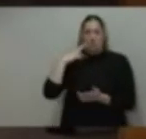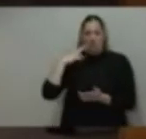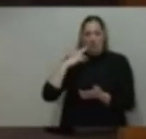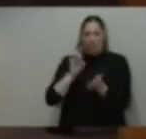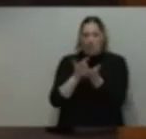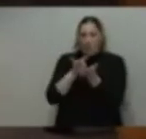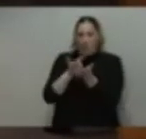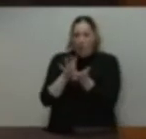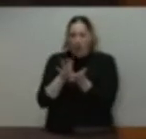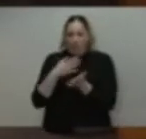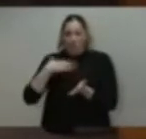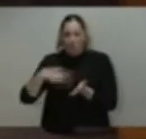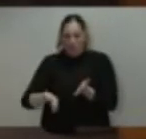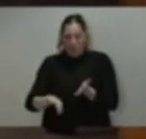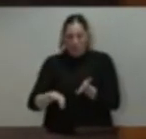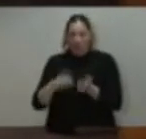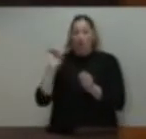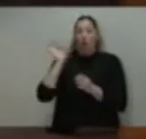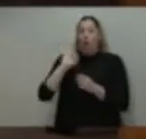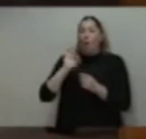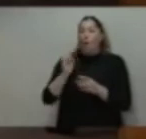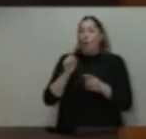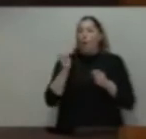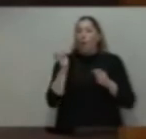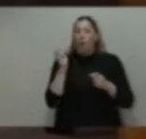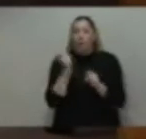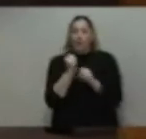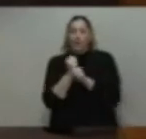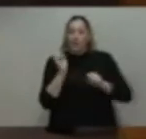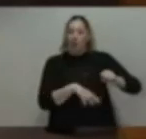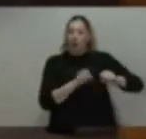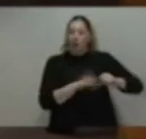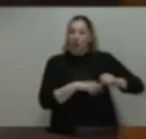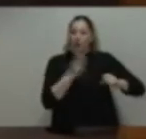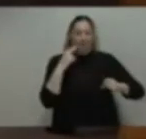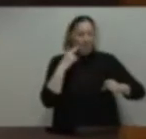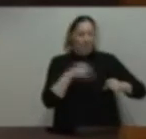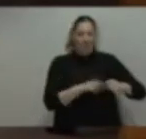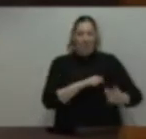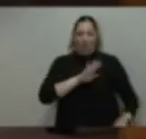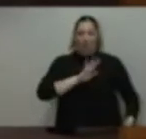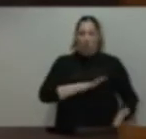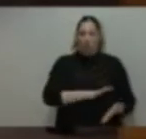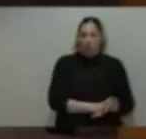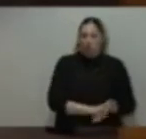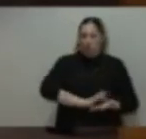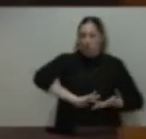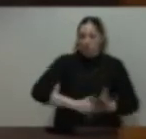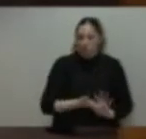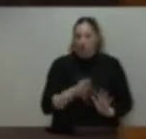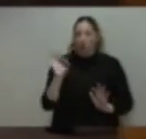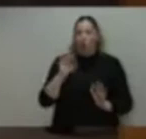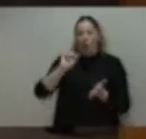y tiene miedo de quedarse sin ahorros. O que firma un contrato y que teme que le despidan a coste cero. Esa gente es la